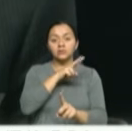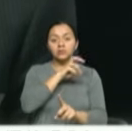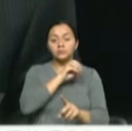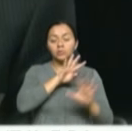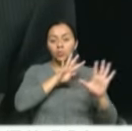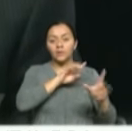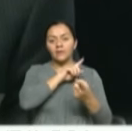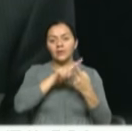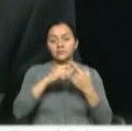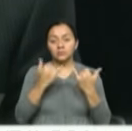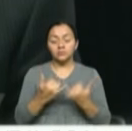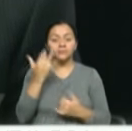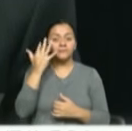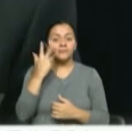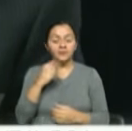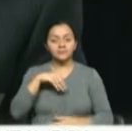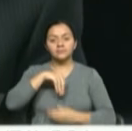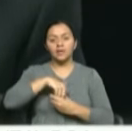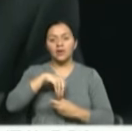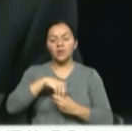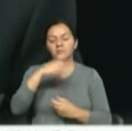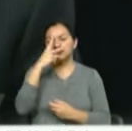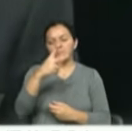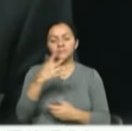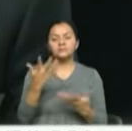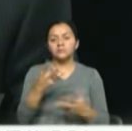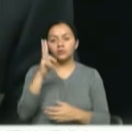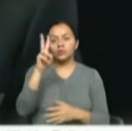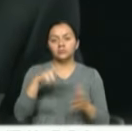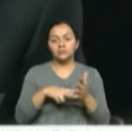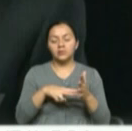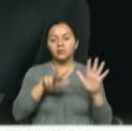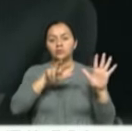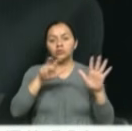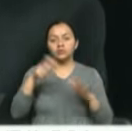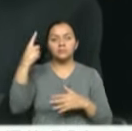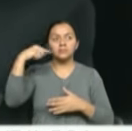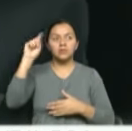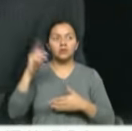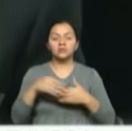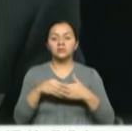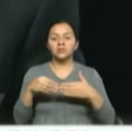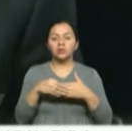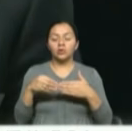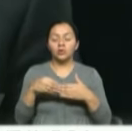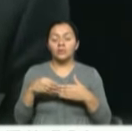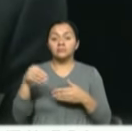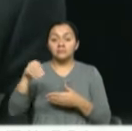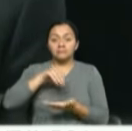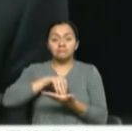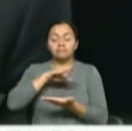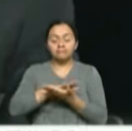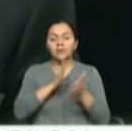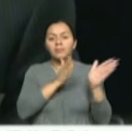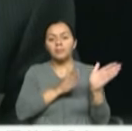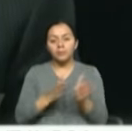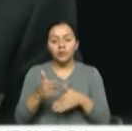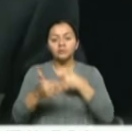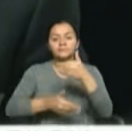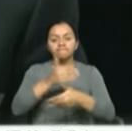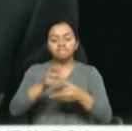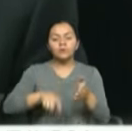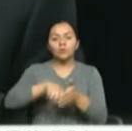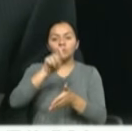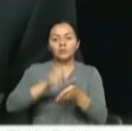la presente fecha se han ahorrado 2.800 millones de dólares por la implementación de procesos de